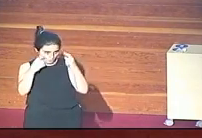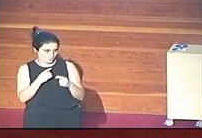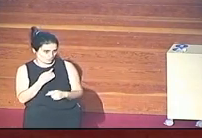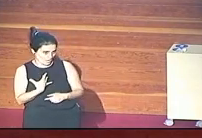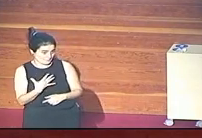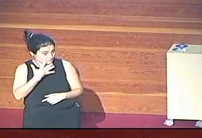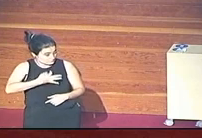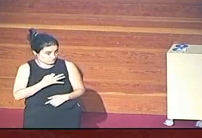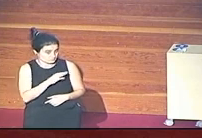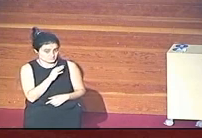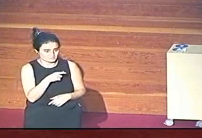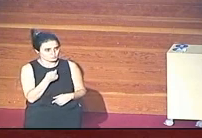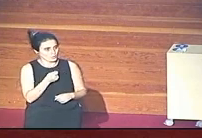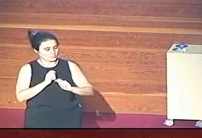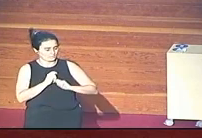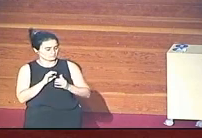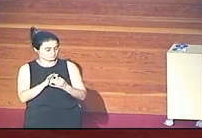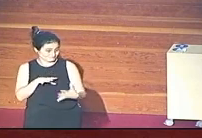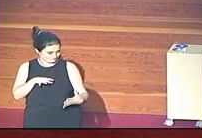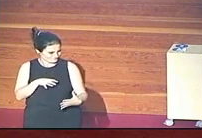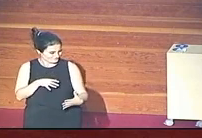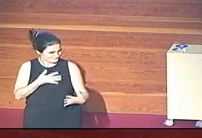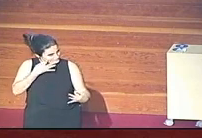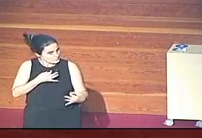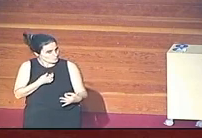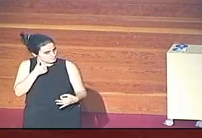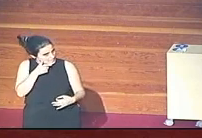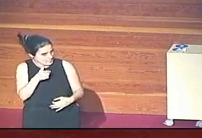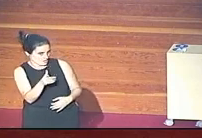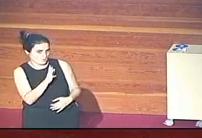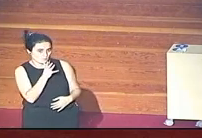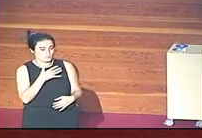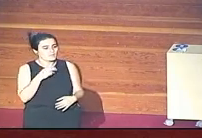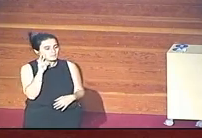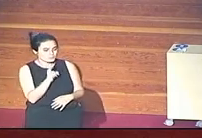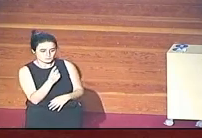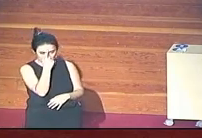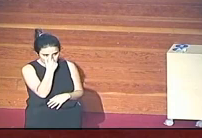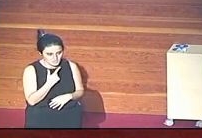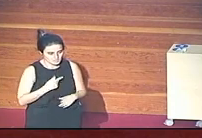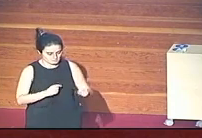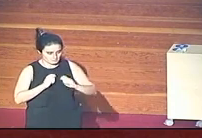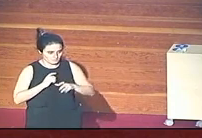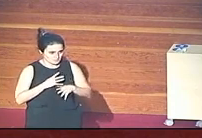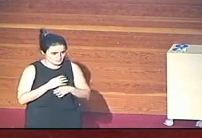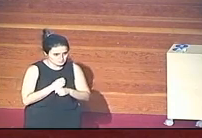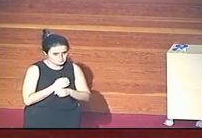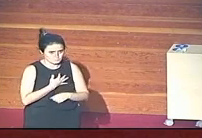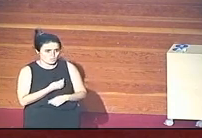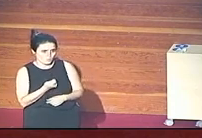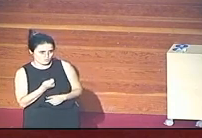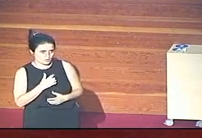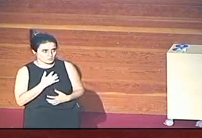realidad estaba bien eran fotos muy bonitas nos pueden conmover y nos pueden remover un poco